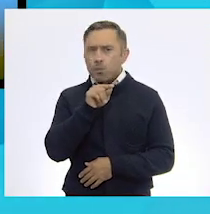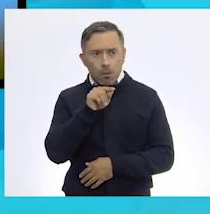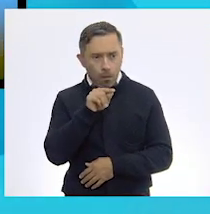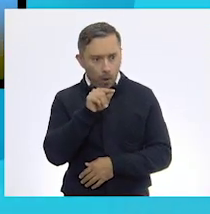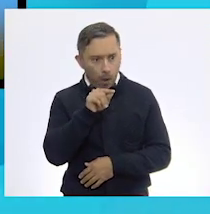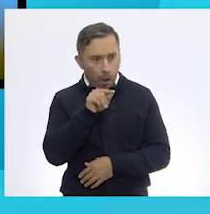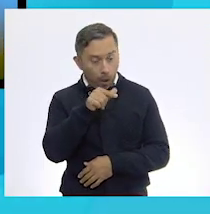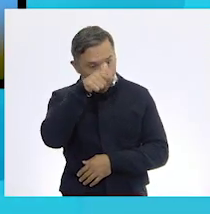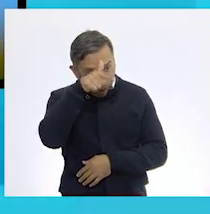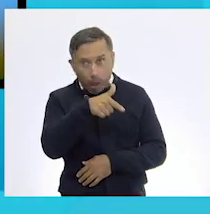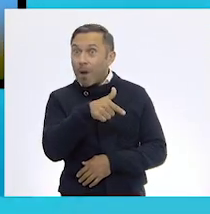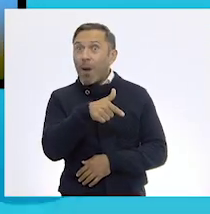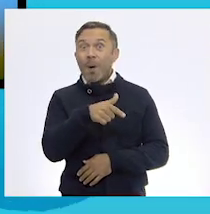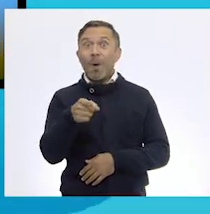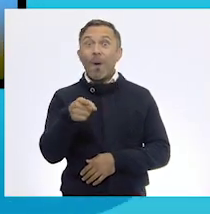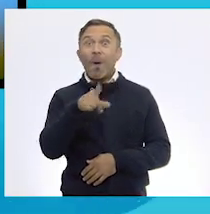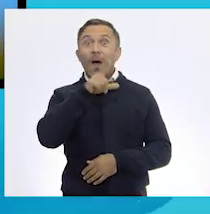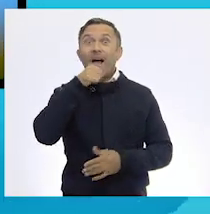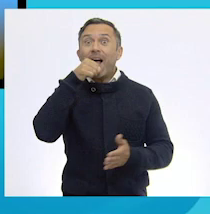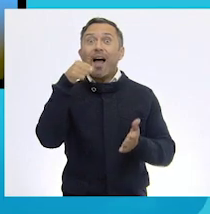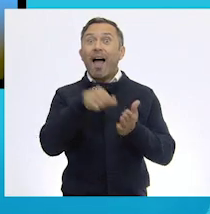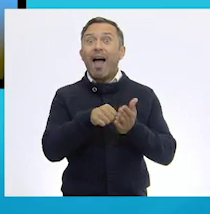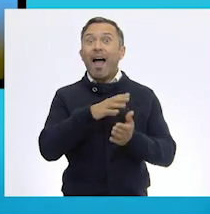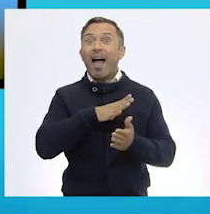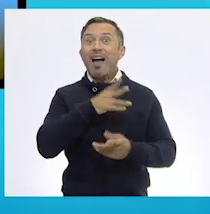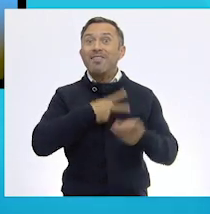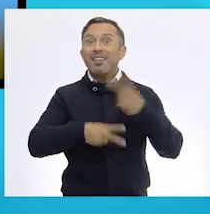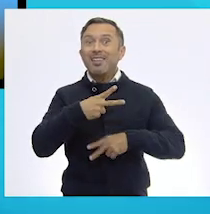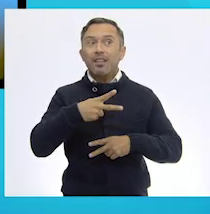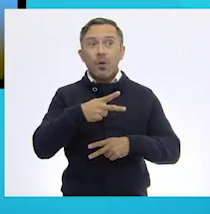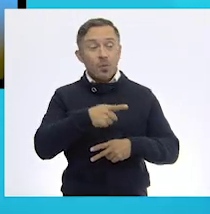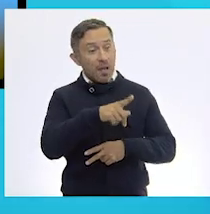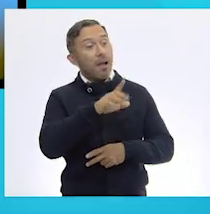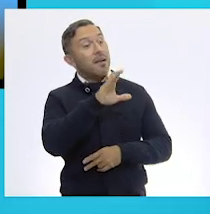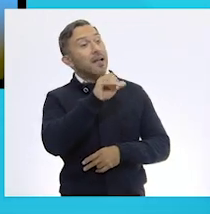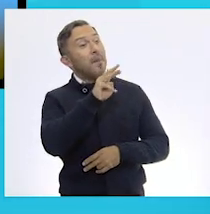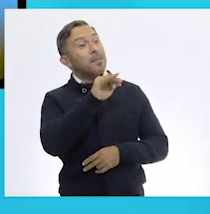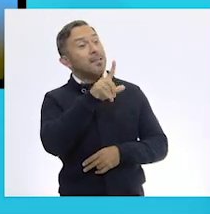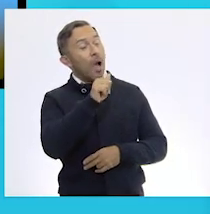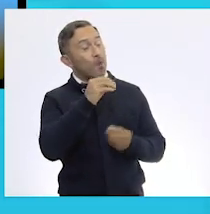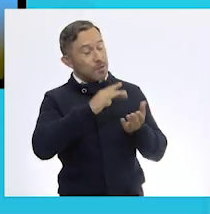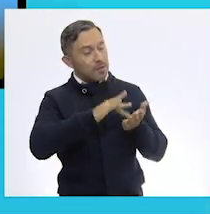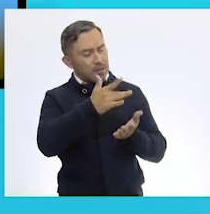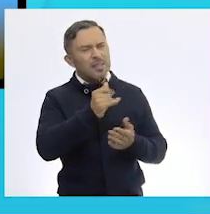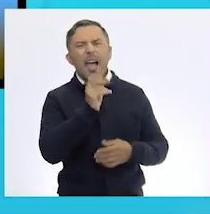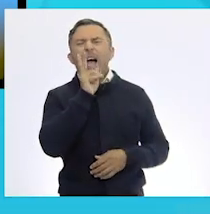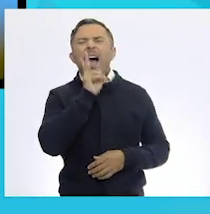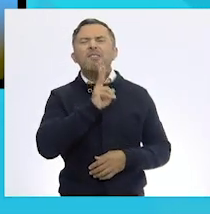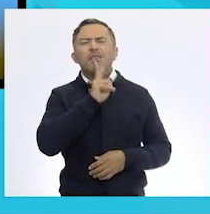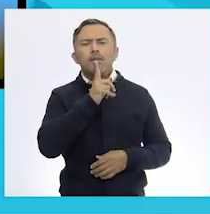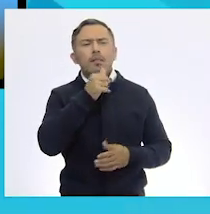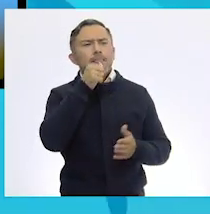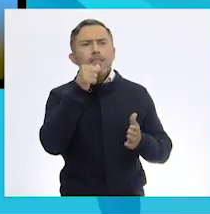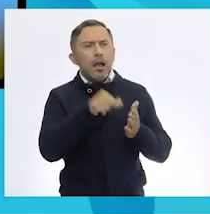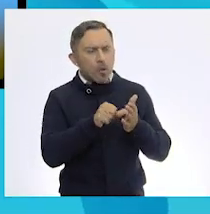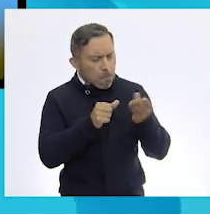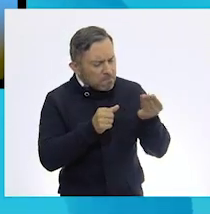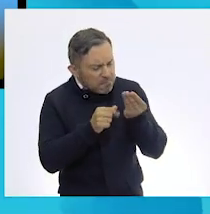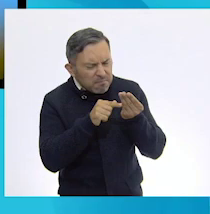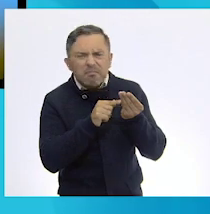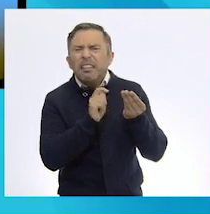¡Oh! ¡Oh! ¡Llegó el correo! ¡Ay, hola, Camila! Muchas gracias. A ver, a ver, a ver, ¿qué me trajiste hoy?